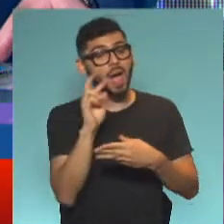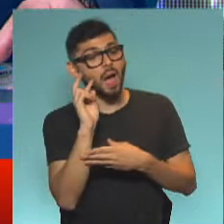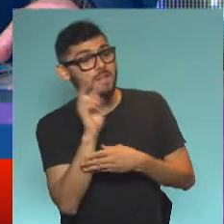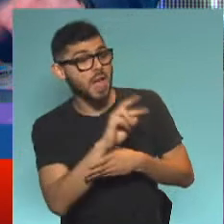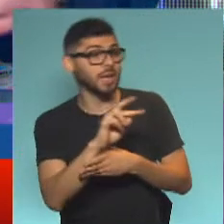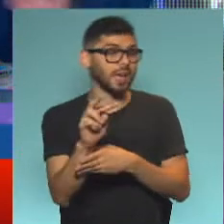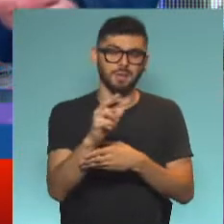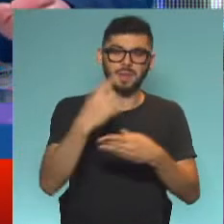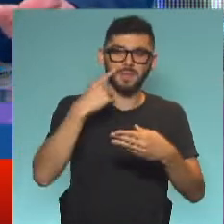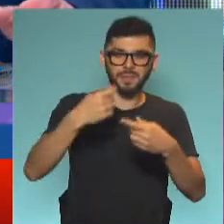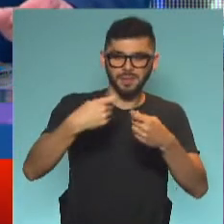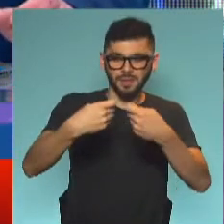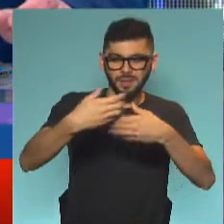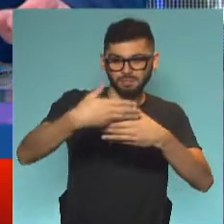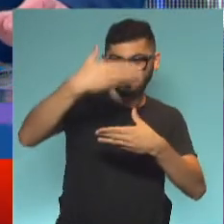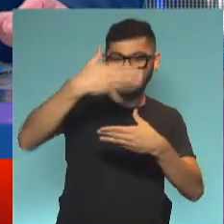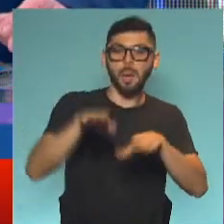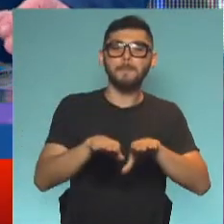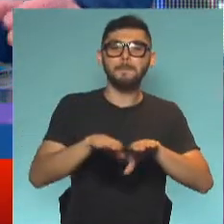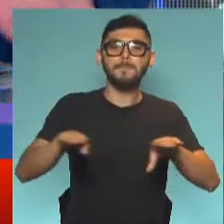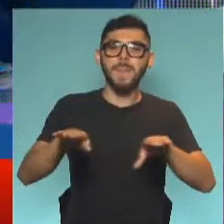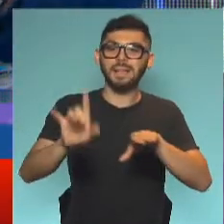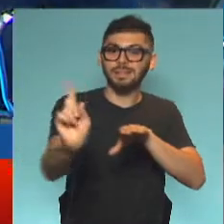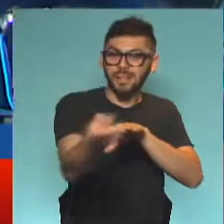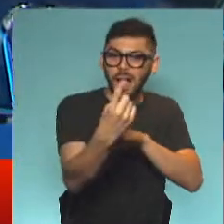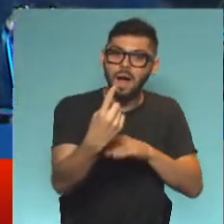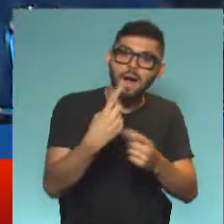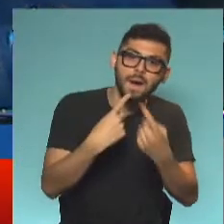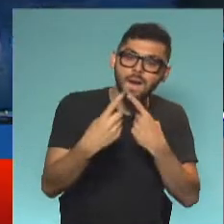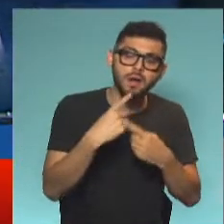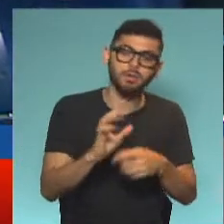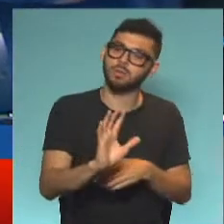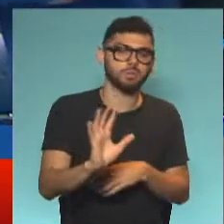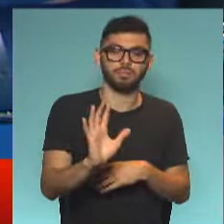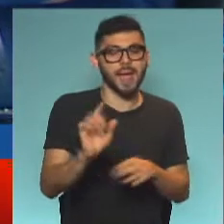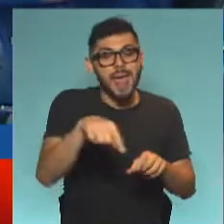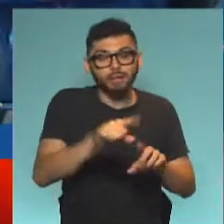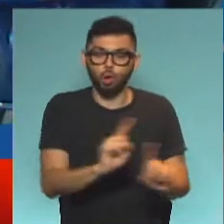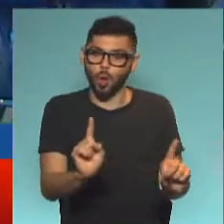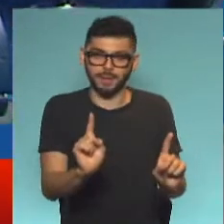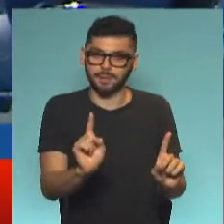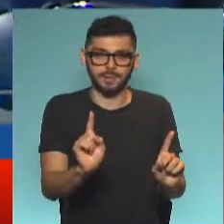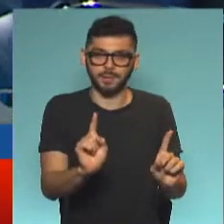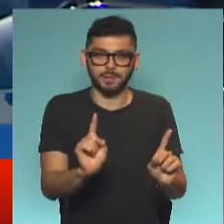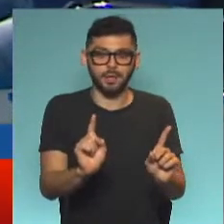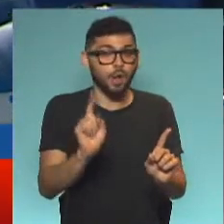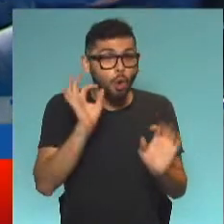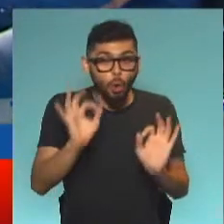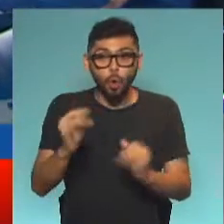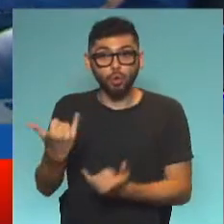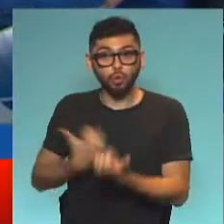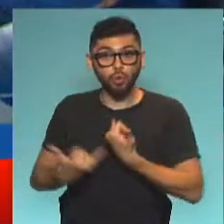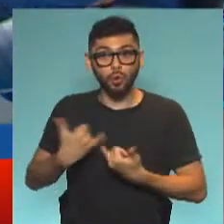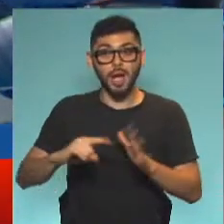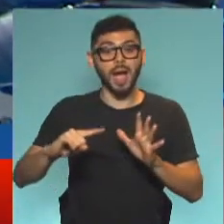mesa como oficiando de mostrador para simplemente impedir el ingreso, pero en funcionamiento natural. Esto me lo acaba de confirmar la